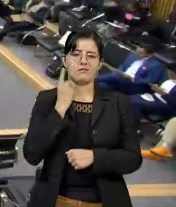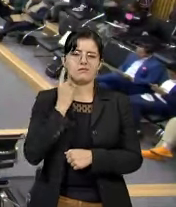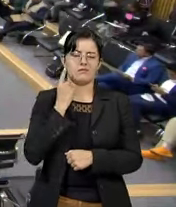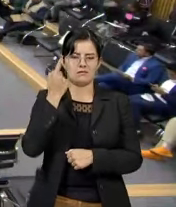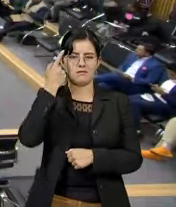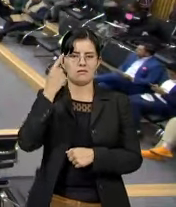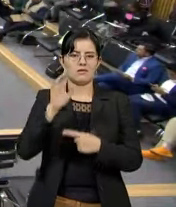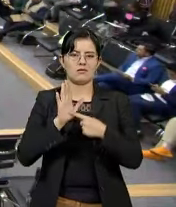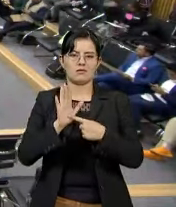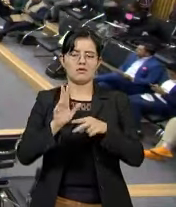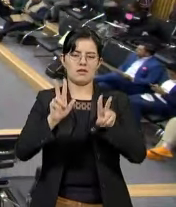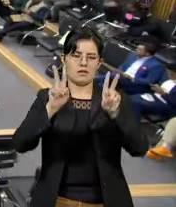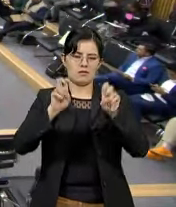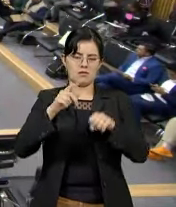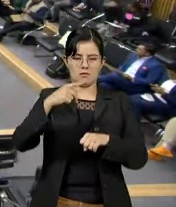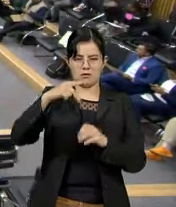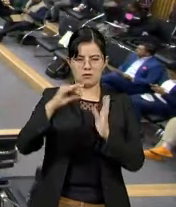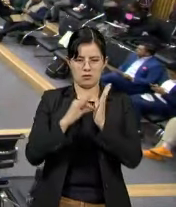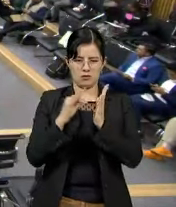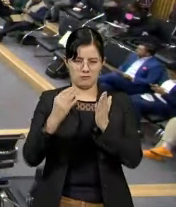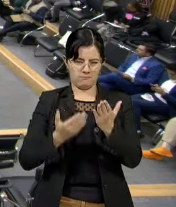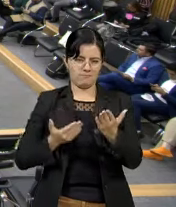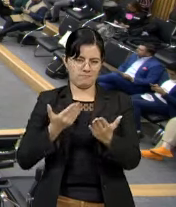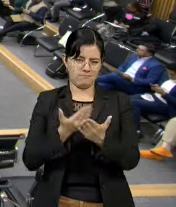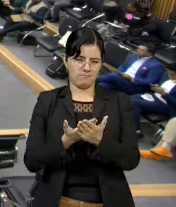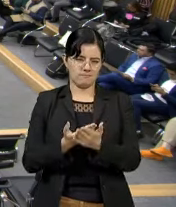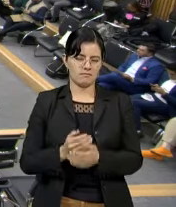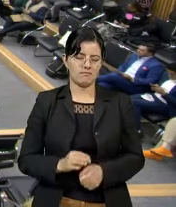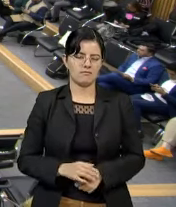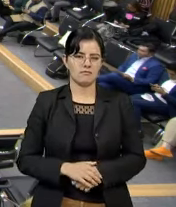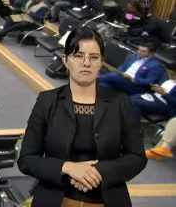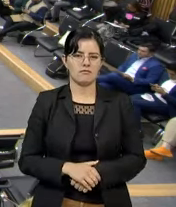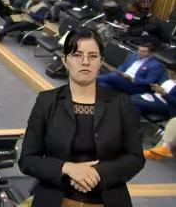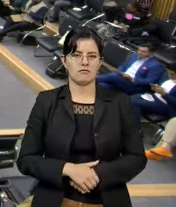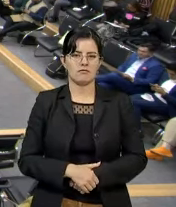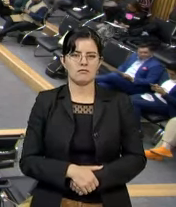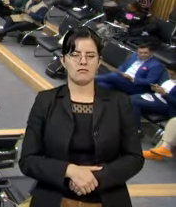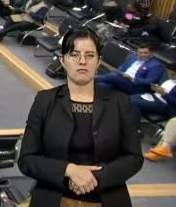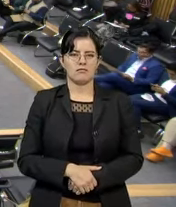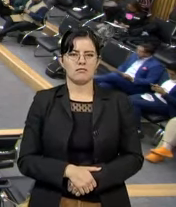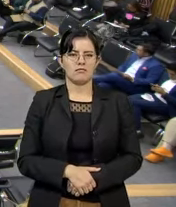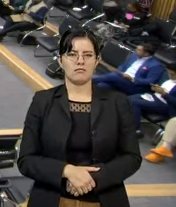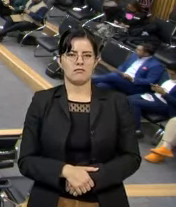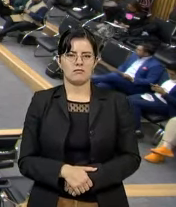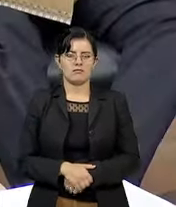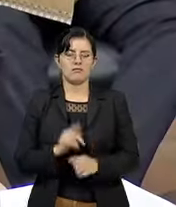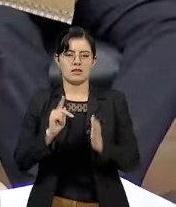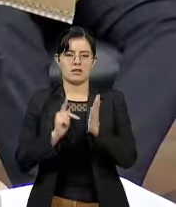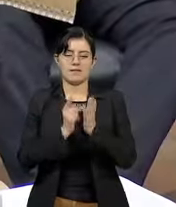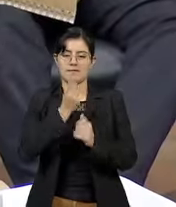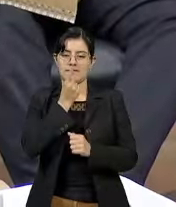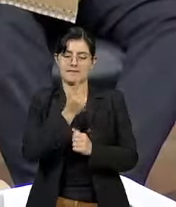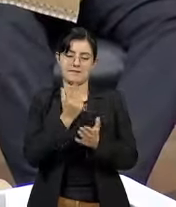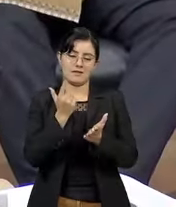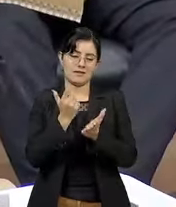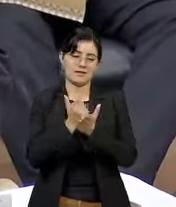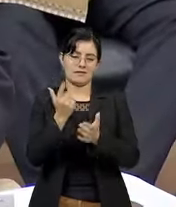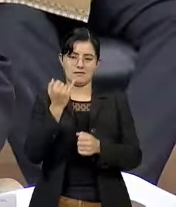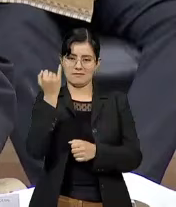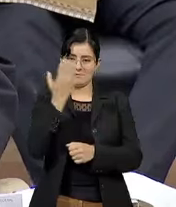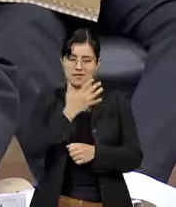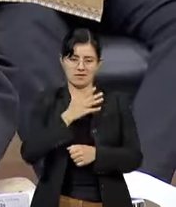para la presentación de su punto Sí nada más insistir que es gravísimo el uso del logotipo del